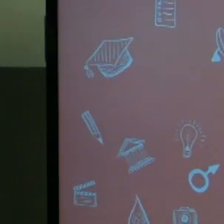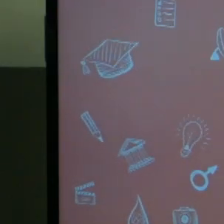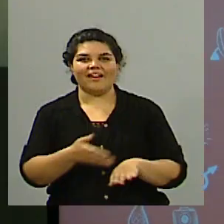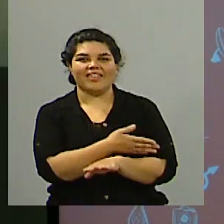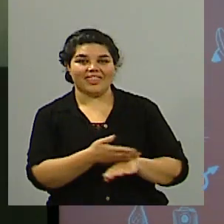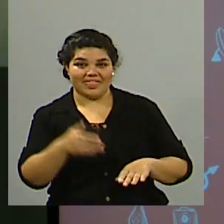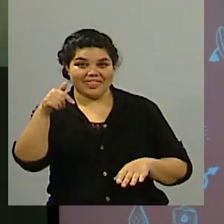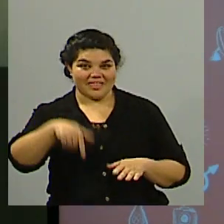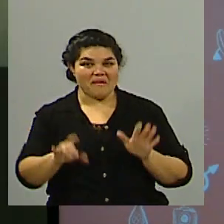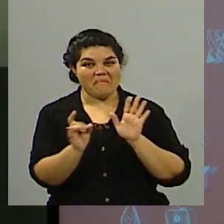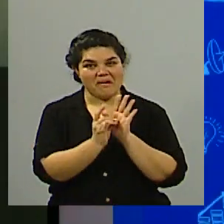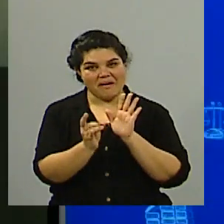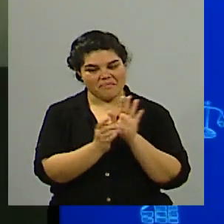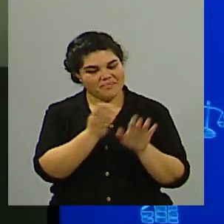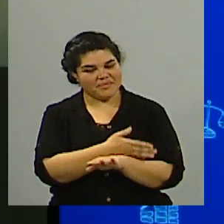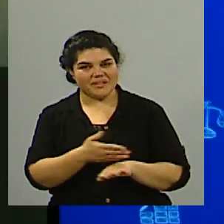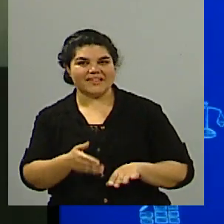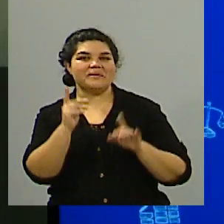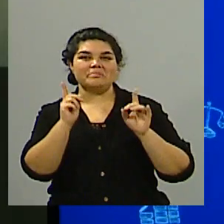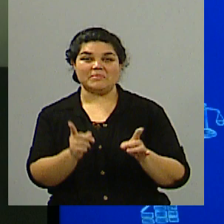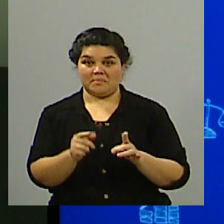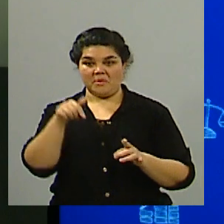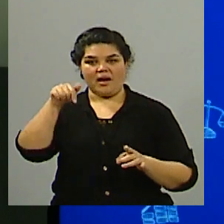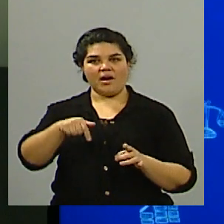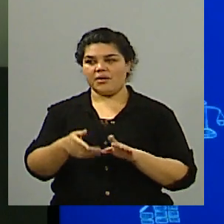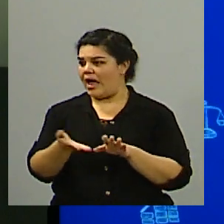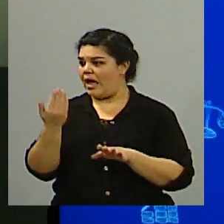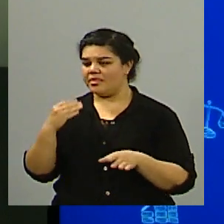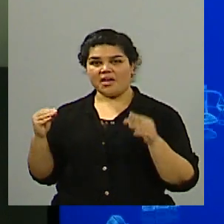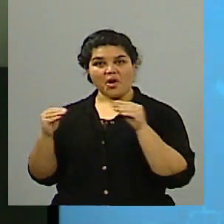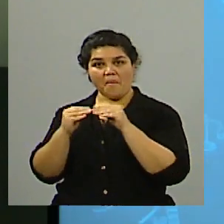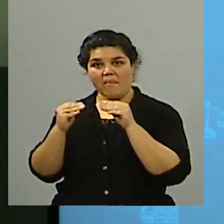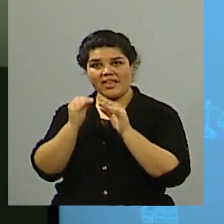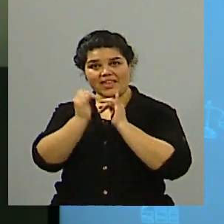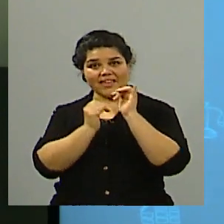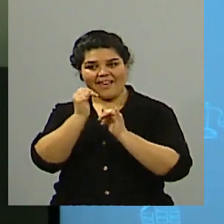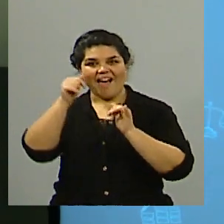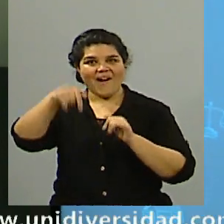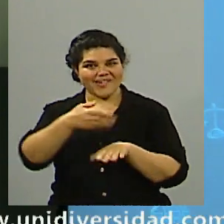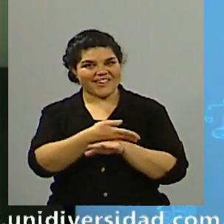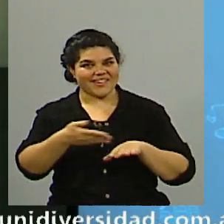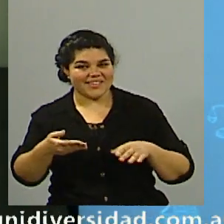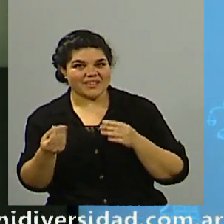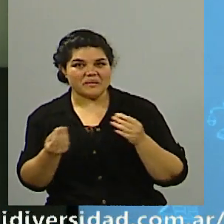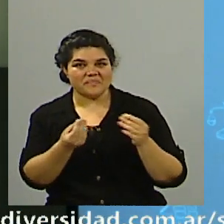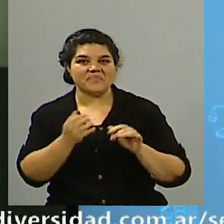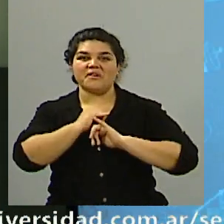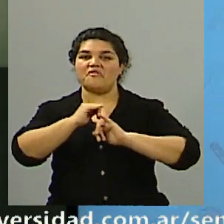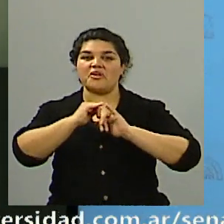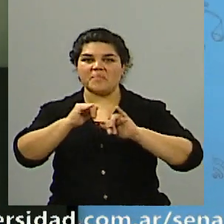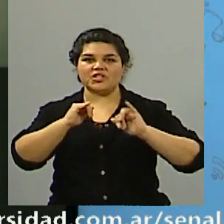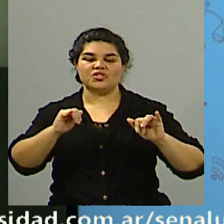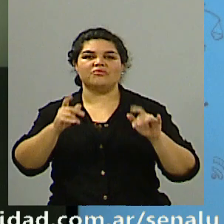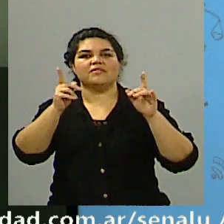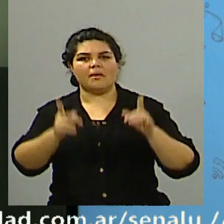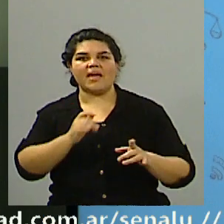Continuamos acá en Apuntes y por supuesto con lo que habían mencionado mis compañeras, con una información, una noticia y